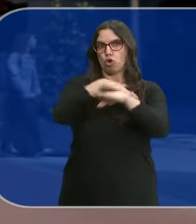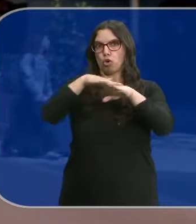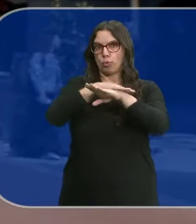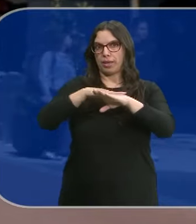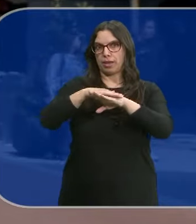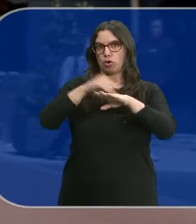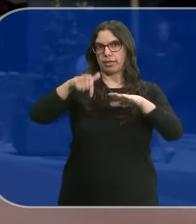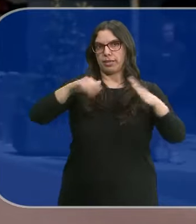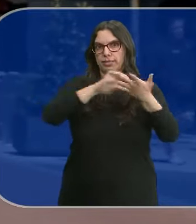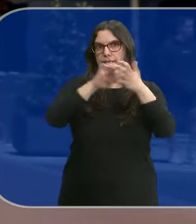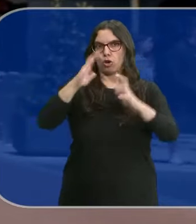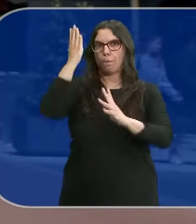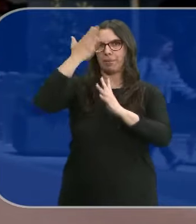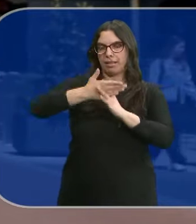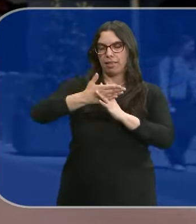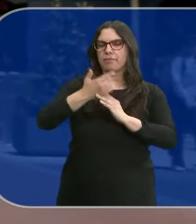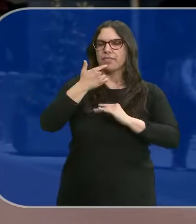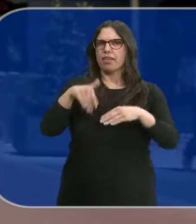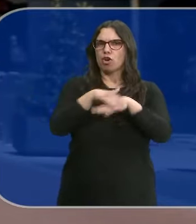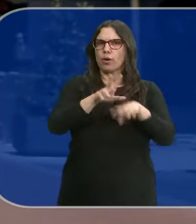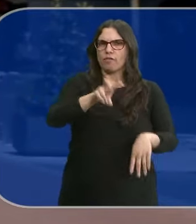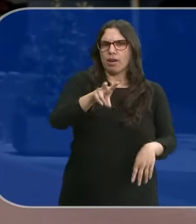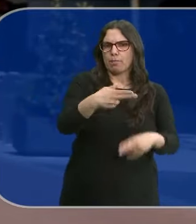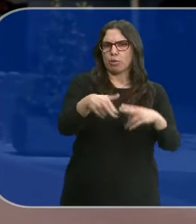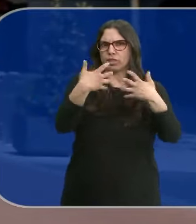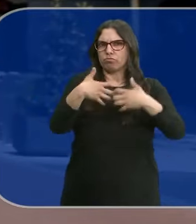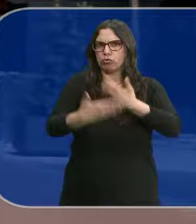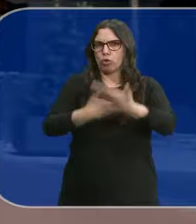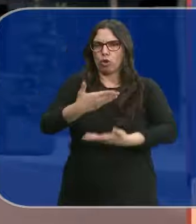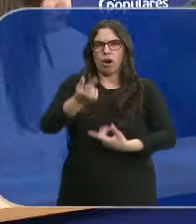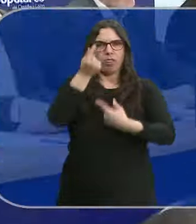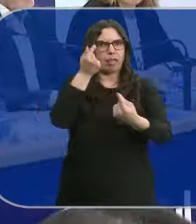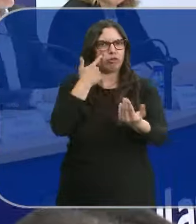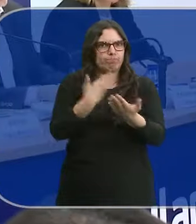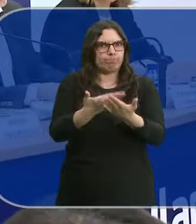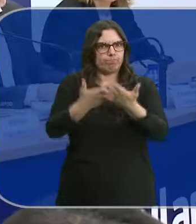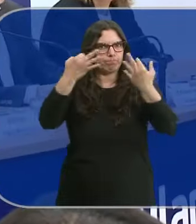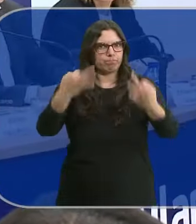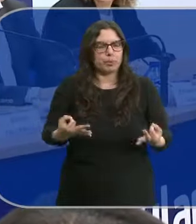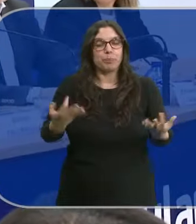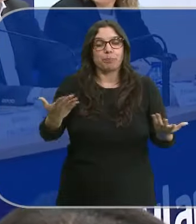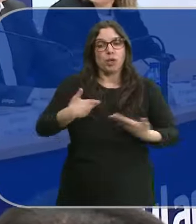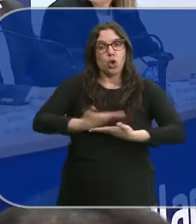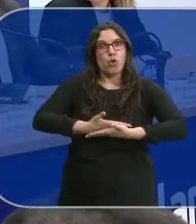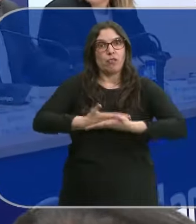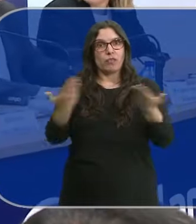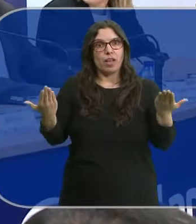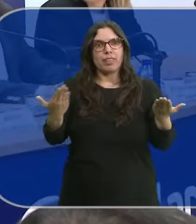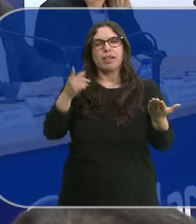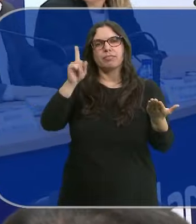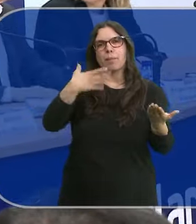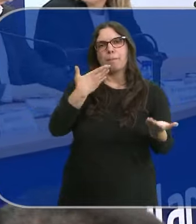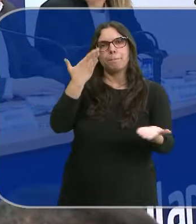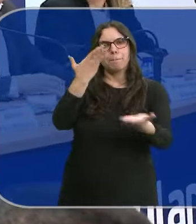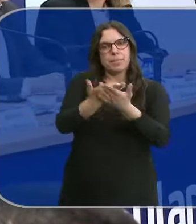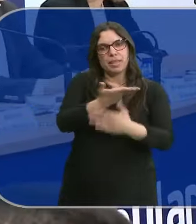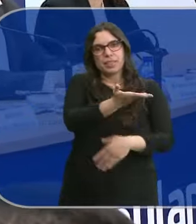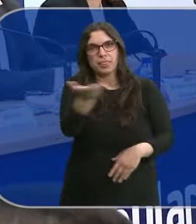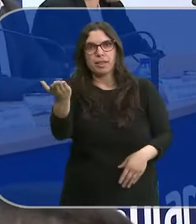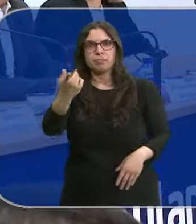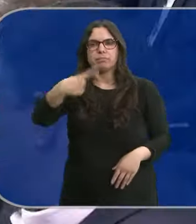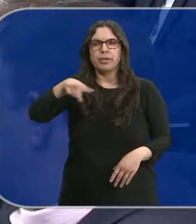mandato. Dice que su gobierno es útil, que las políticas funcionan y que las cifras así lo avalan. Por eso, y con esa confianza, les ha pedido a